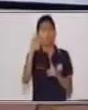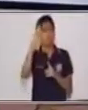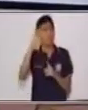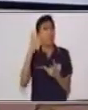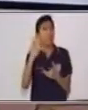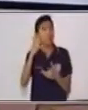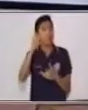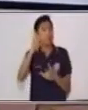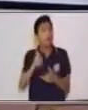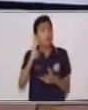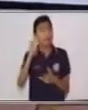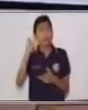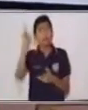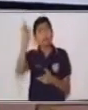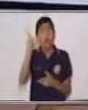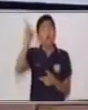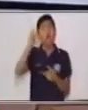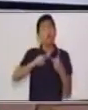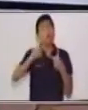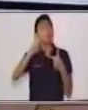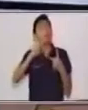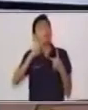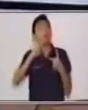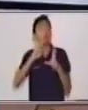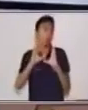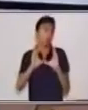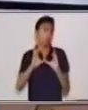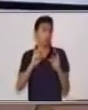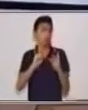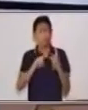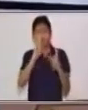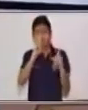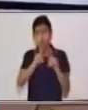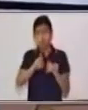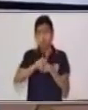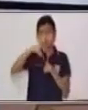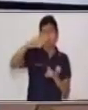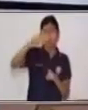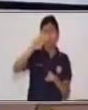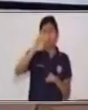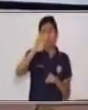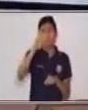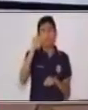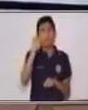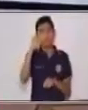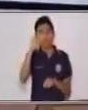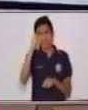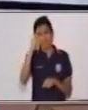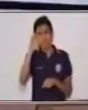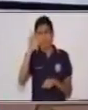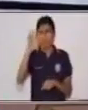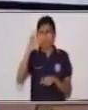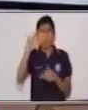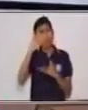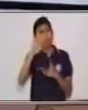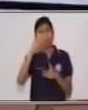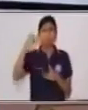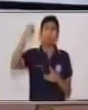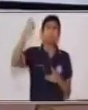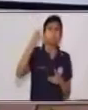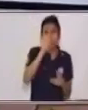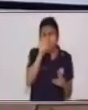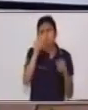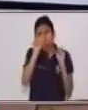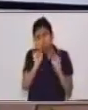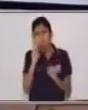tiene que tener lógica, tiene que tener verbo, cuidado con el sujeto y el predicado. Y posiblemente lo vamos a realizar en un